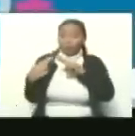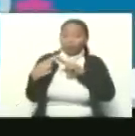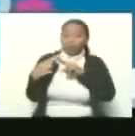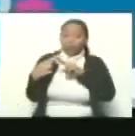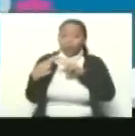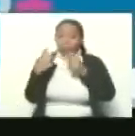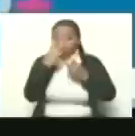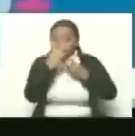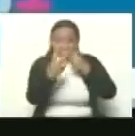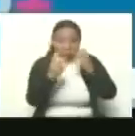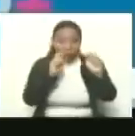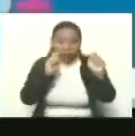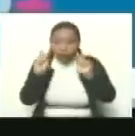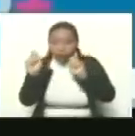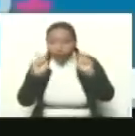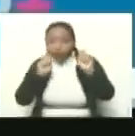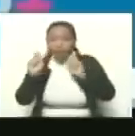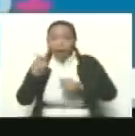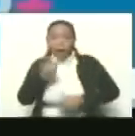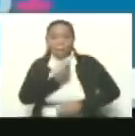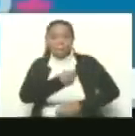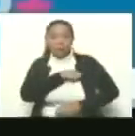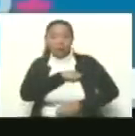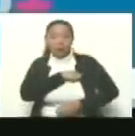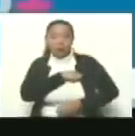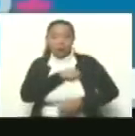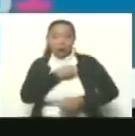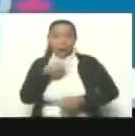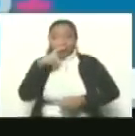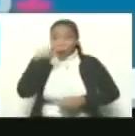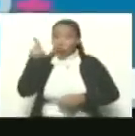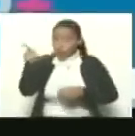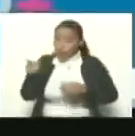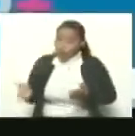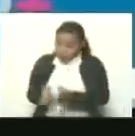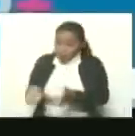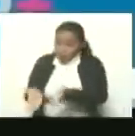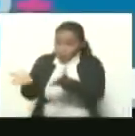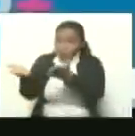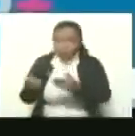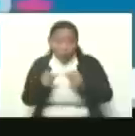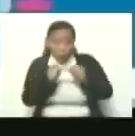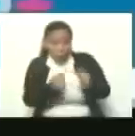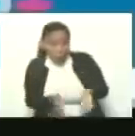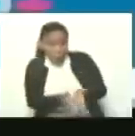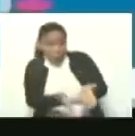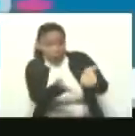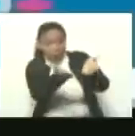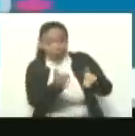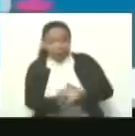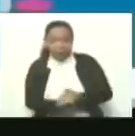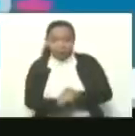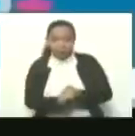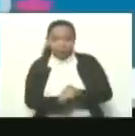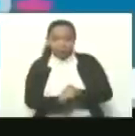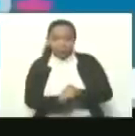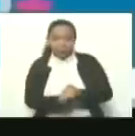bastantes turistas españoles. Y me gritaba, Maduro, sigue adelante, Maduro, sigue adelante.